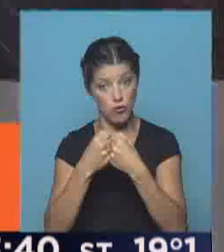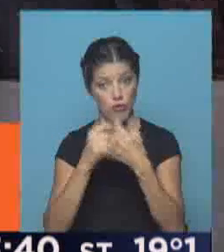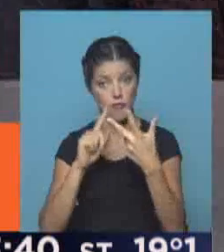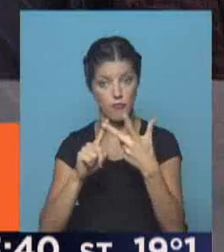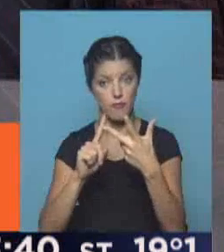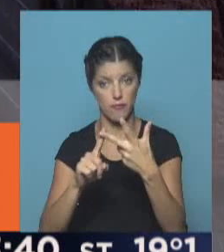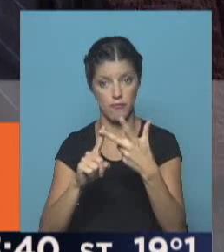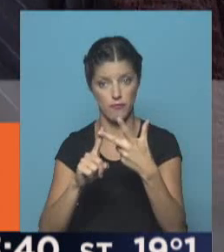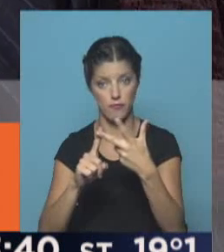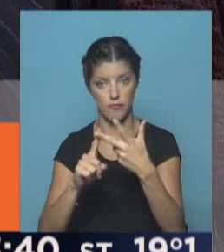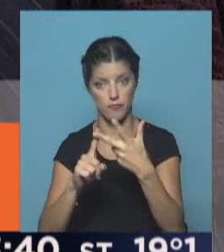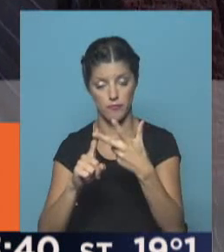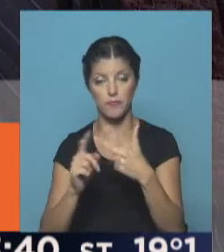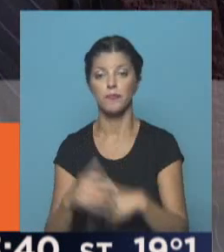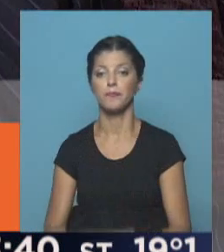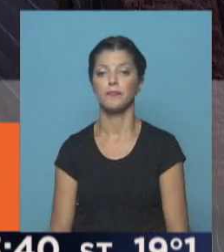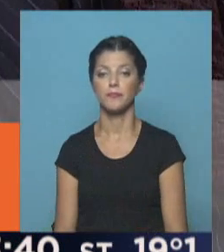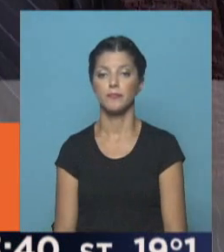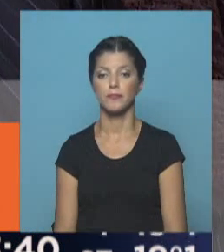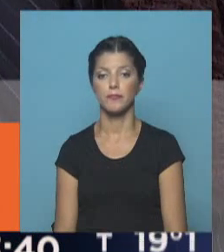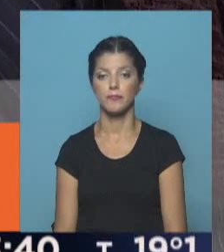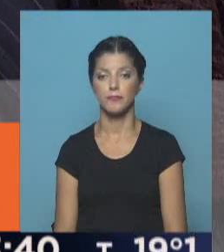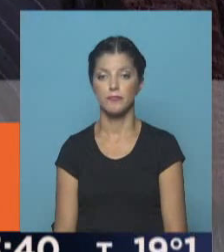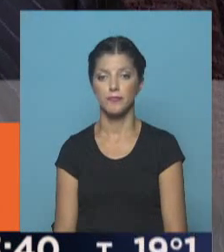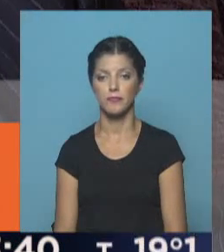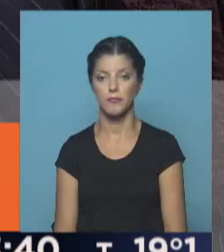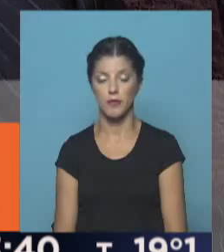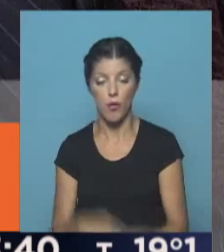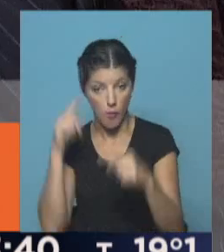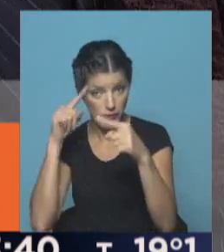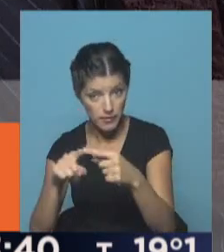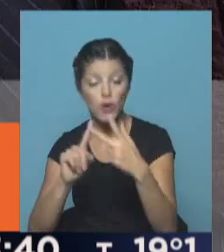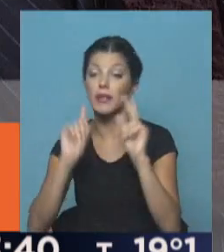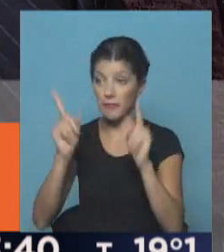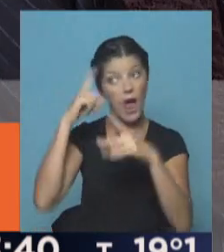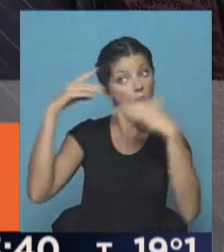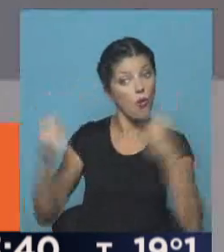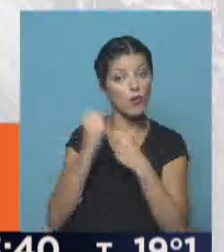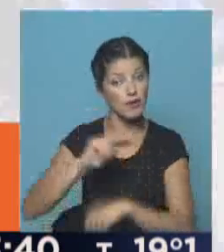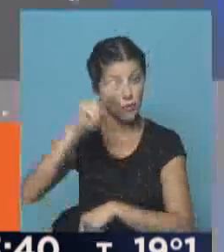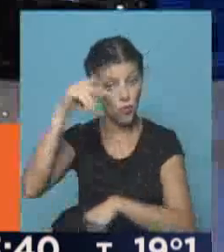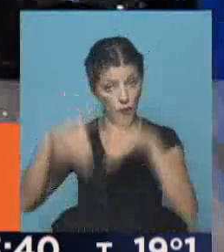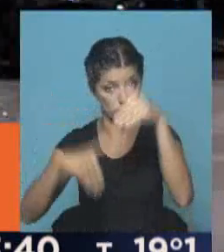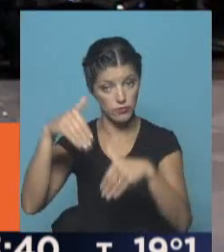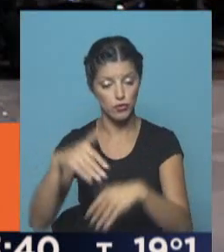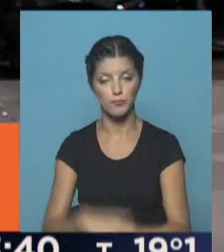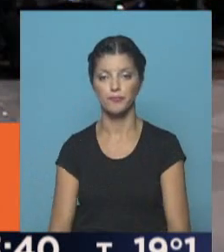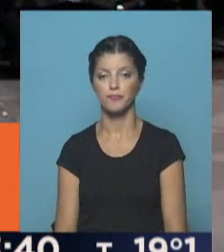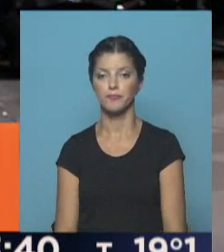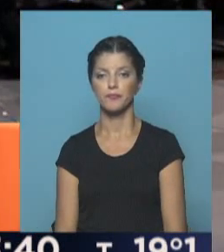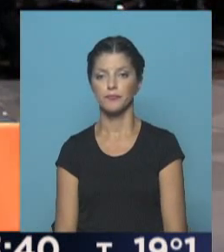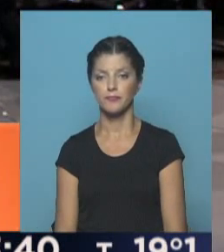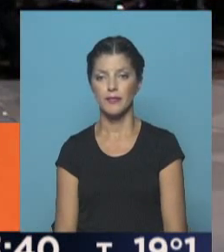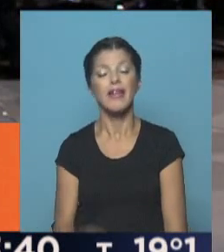es por lo cual no podemos jugarnos no se turnó y que haya un acuerdo mutuo en la segunda vuelta hay que seguir insistiendo